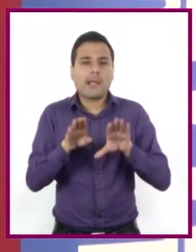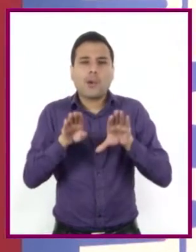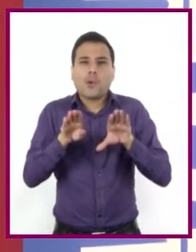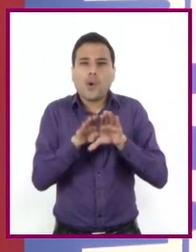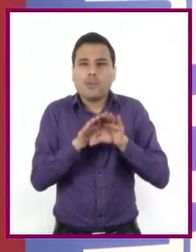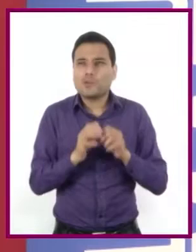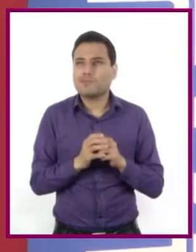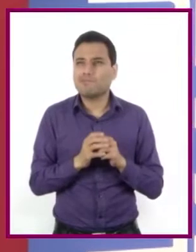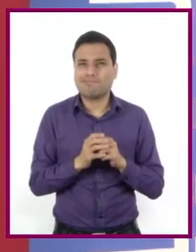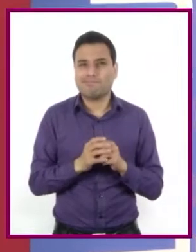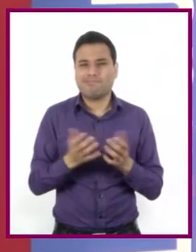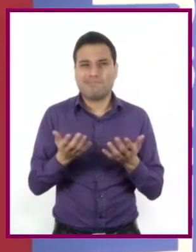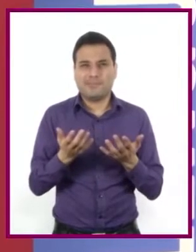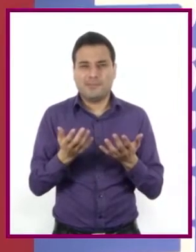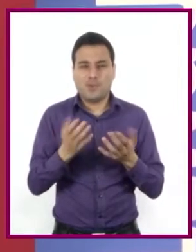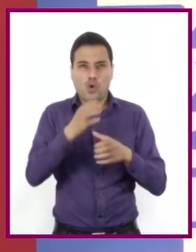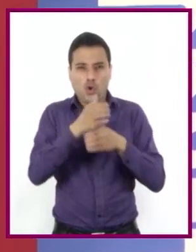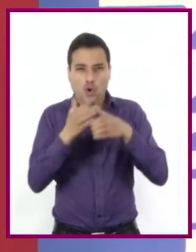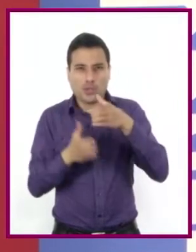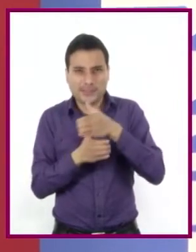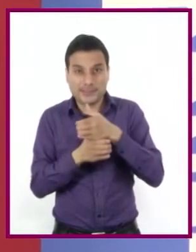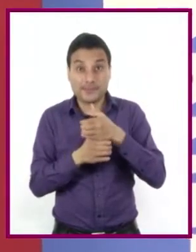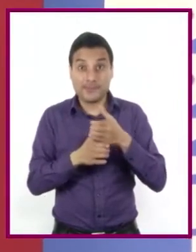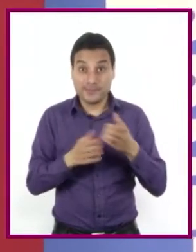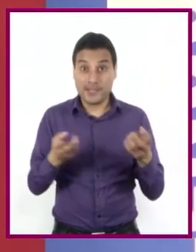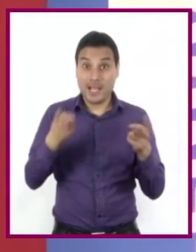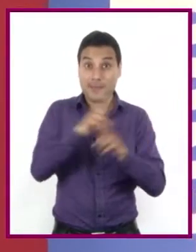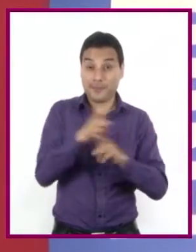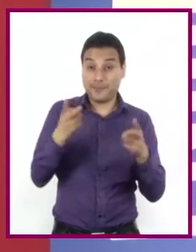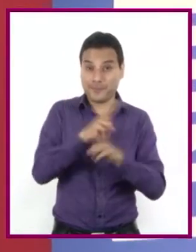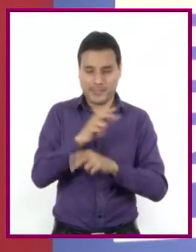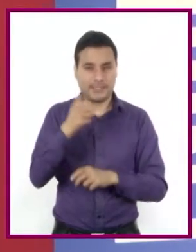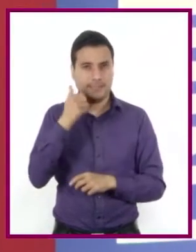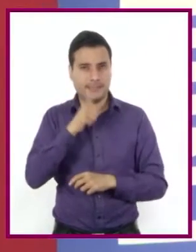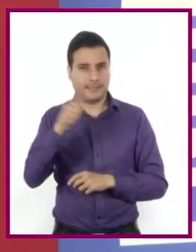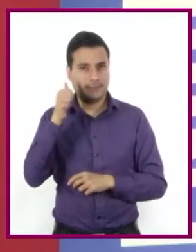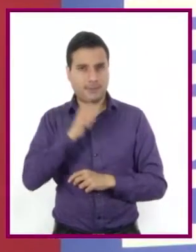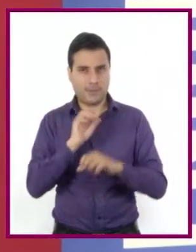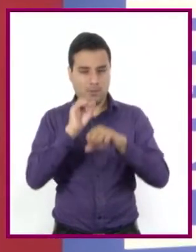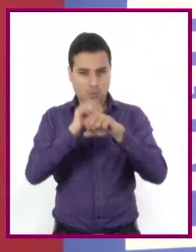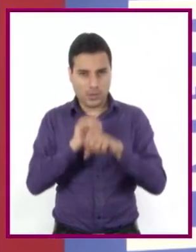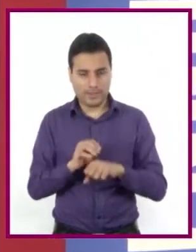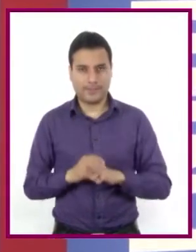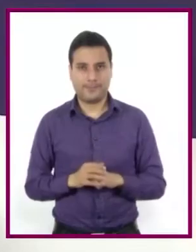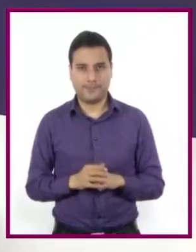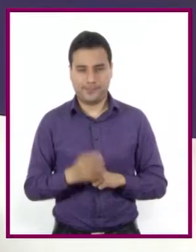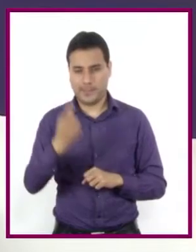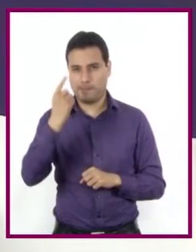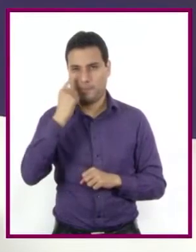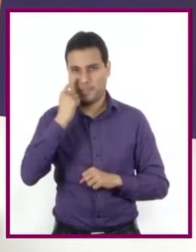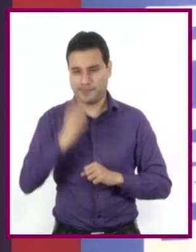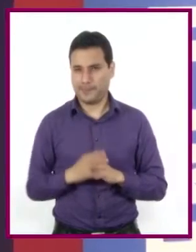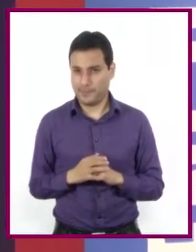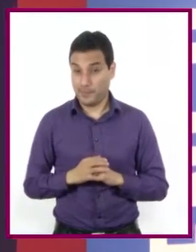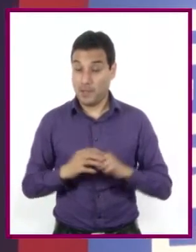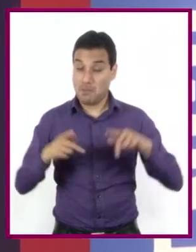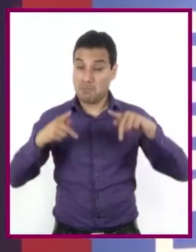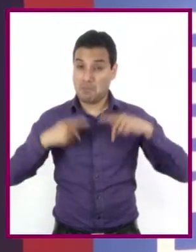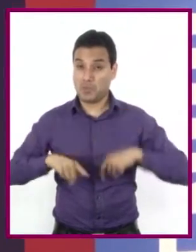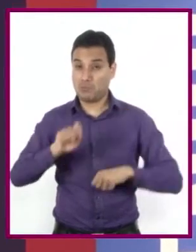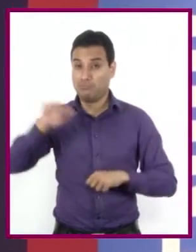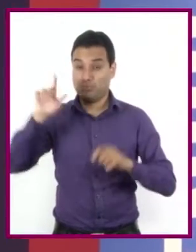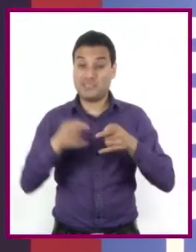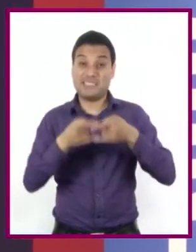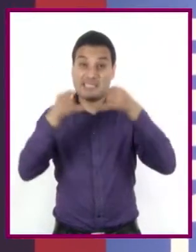condiciones y experiencias opuestas. La cultura novohispana o colonial, desde el punto de vista histórico, es